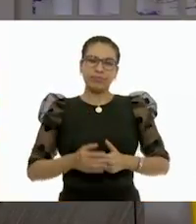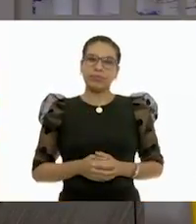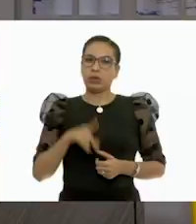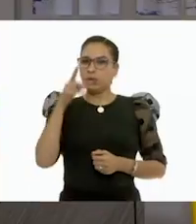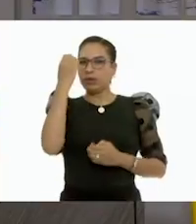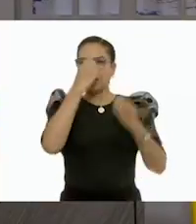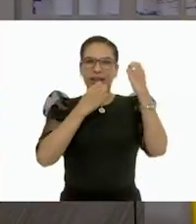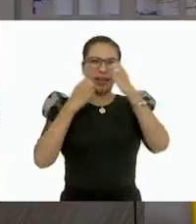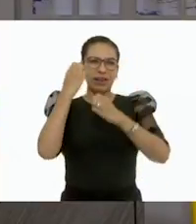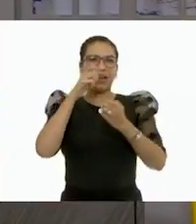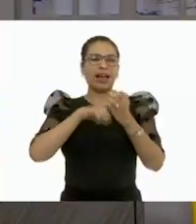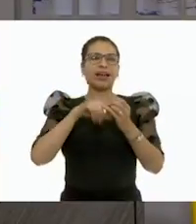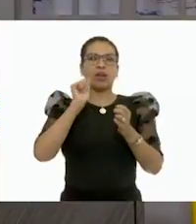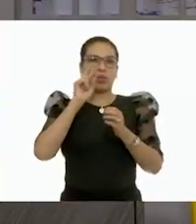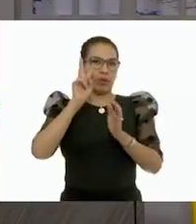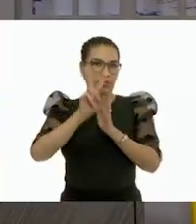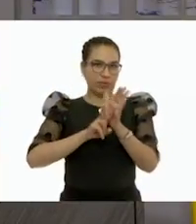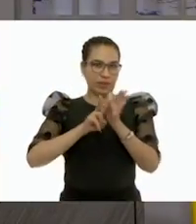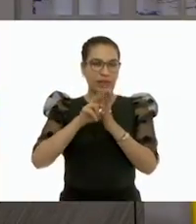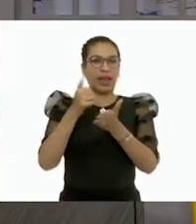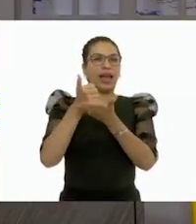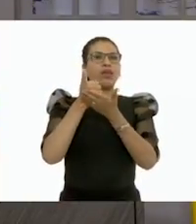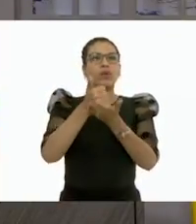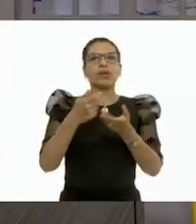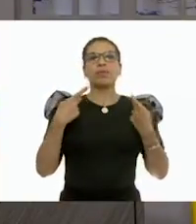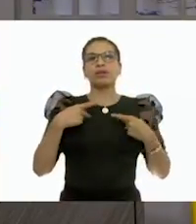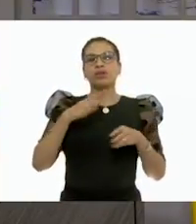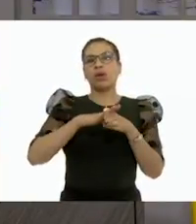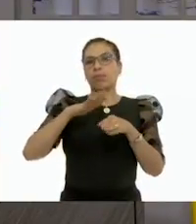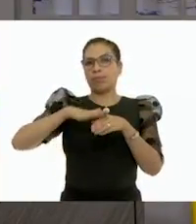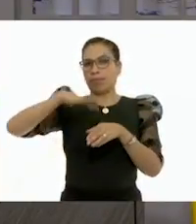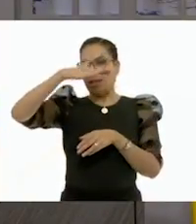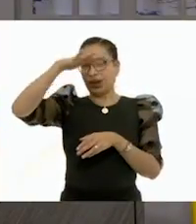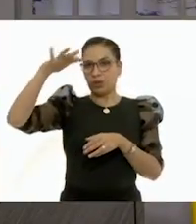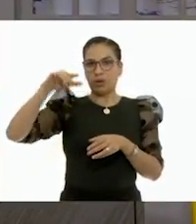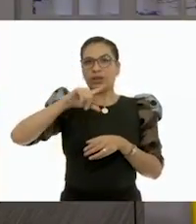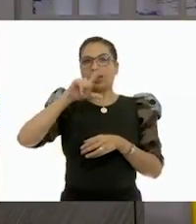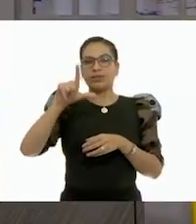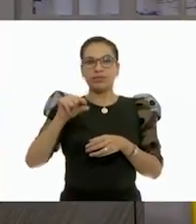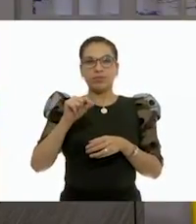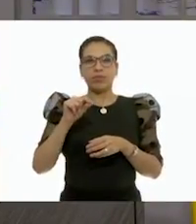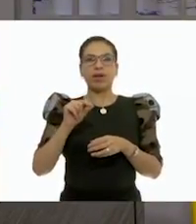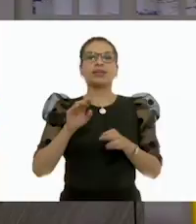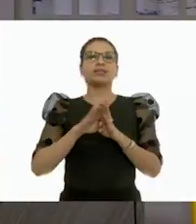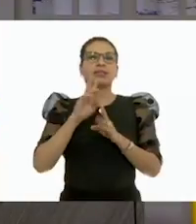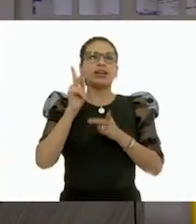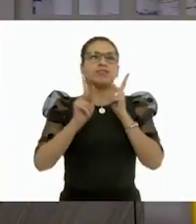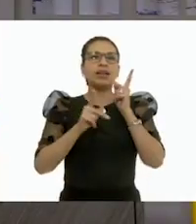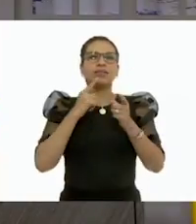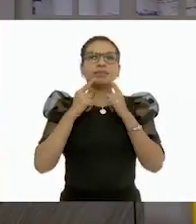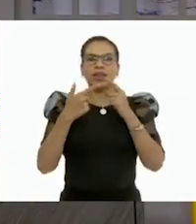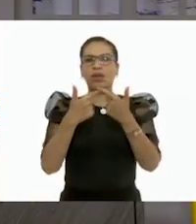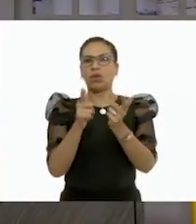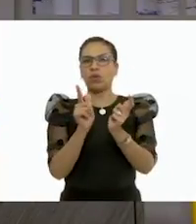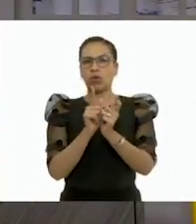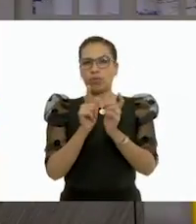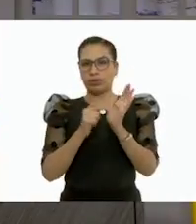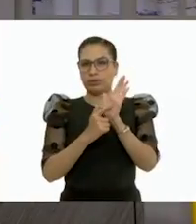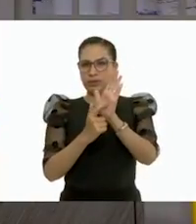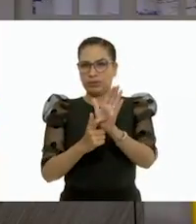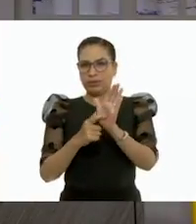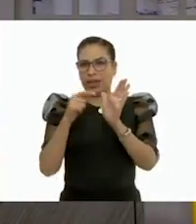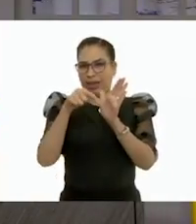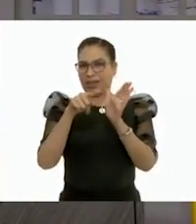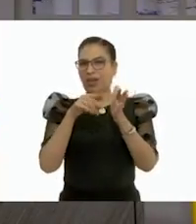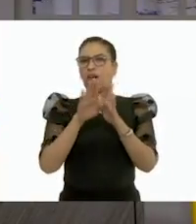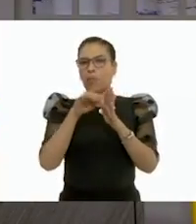Analiza la información de los videos con ayuda de un familiar mayor de edad y comenten. De los grupos presentados en el